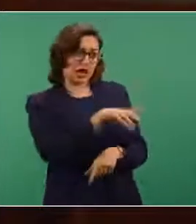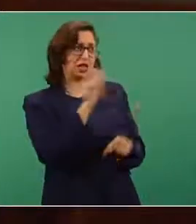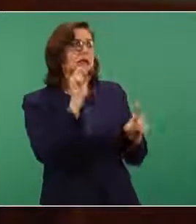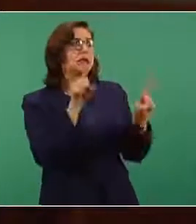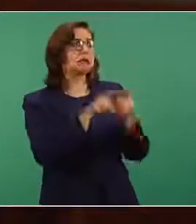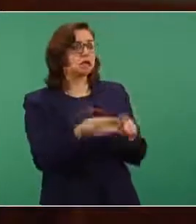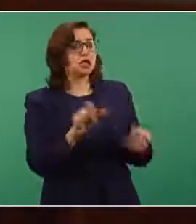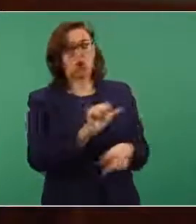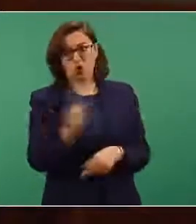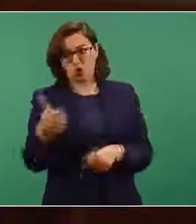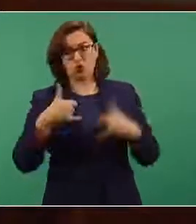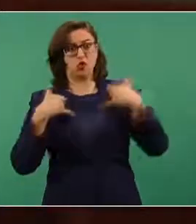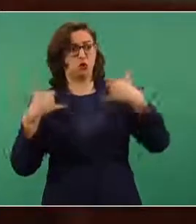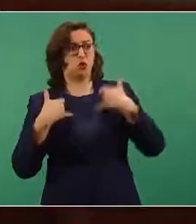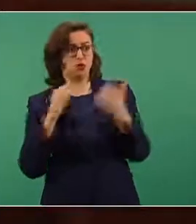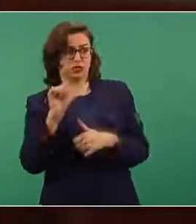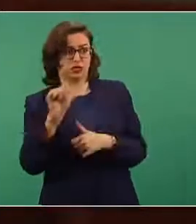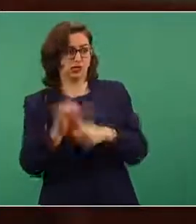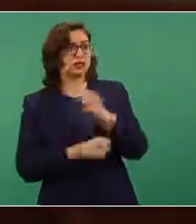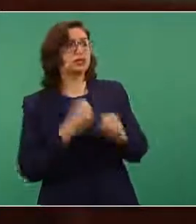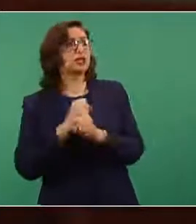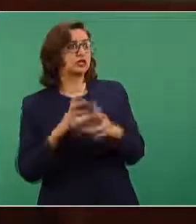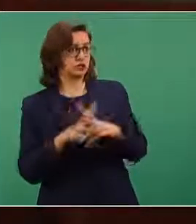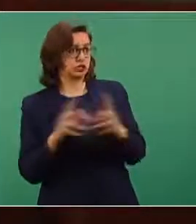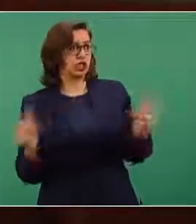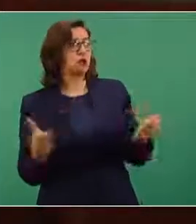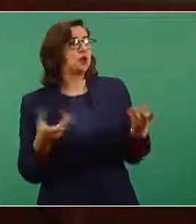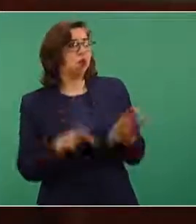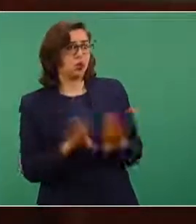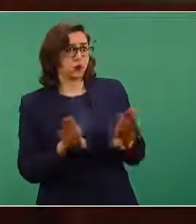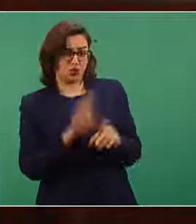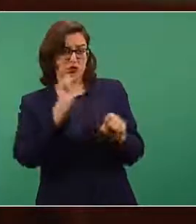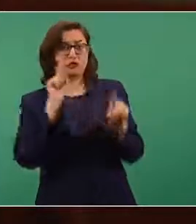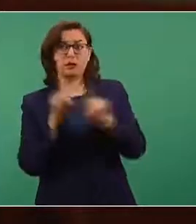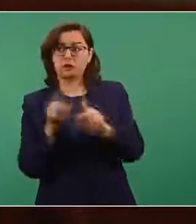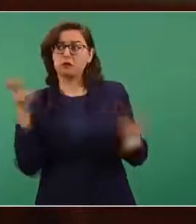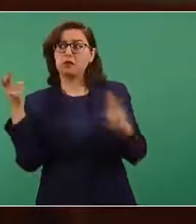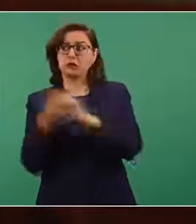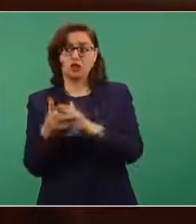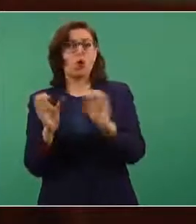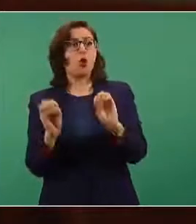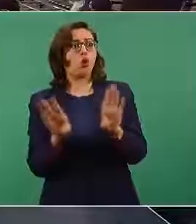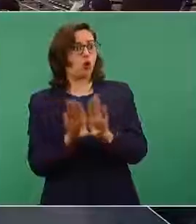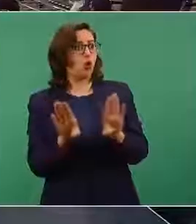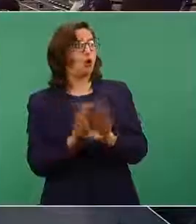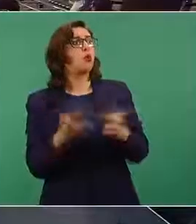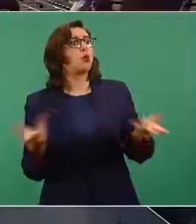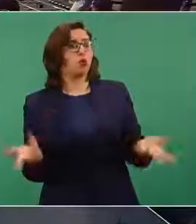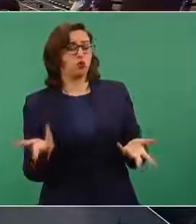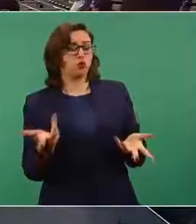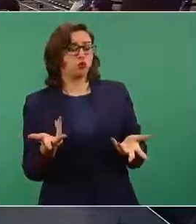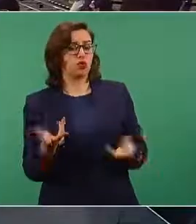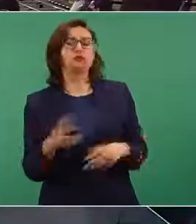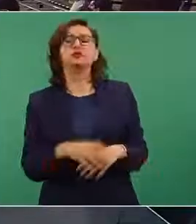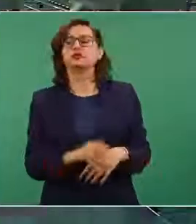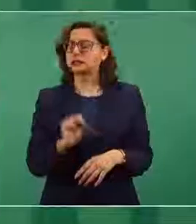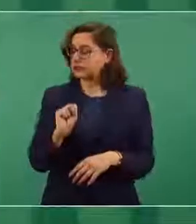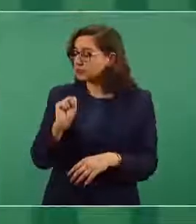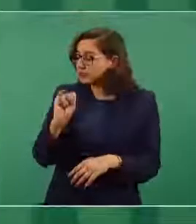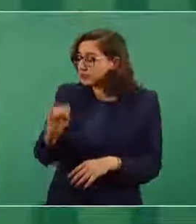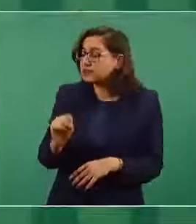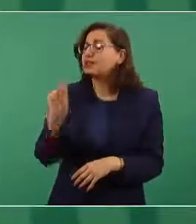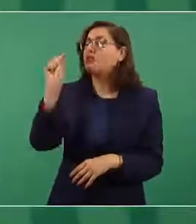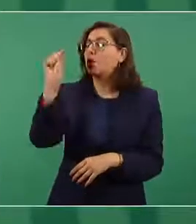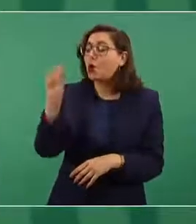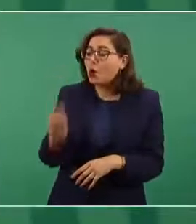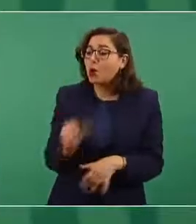de 16 años que está desaparecido, si también fue ejecutado o dónde está ese muchacho. Sí, les va a en informar. ese mismo Hoy caso.